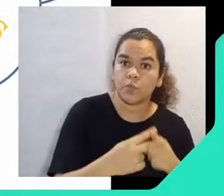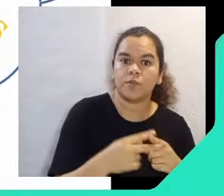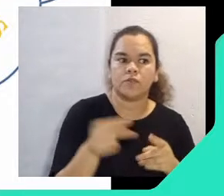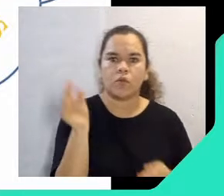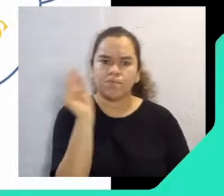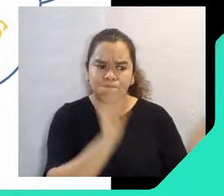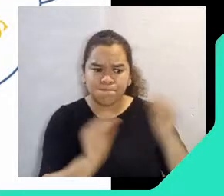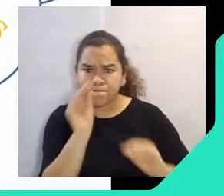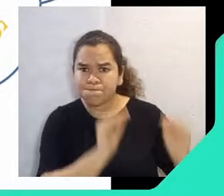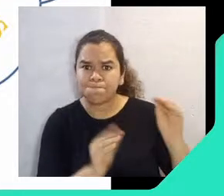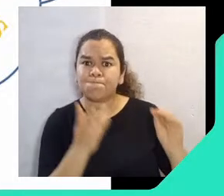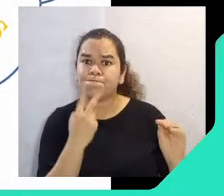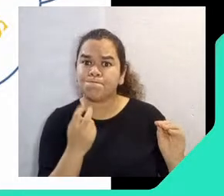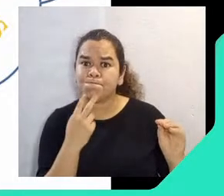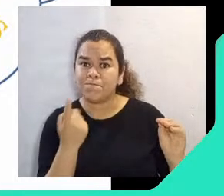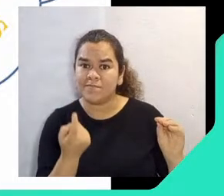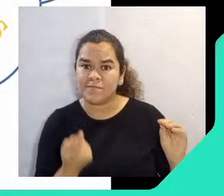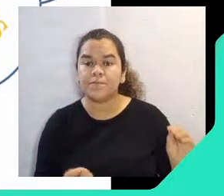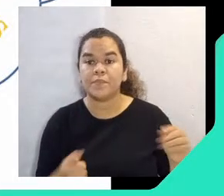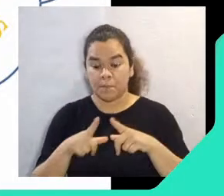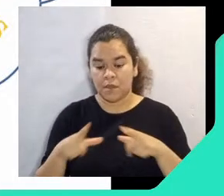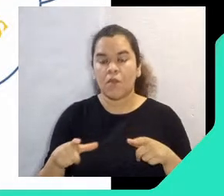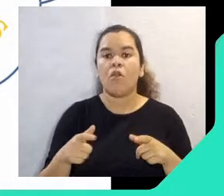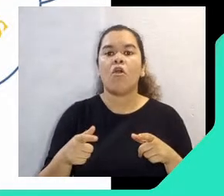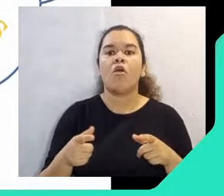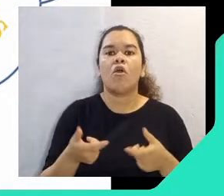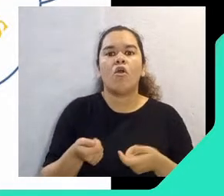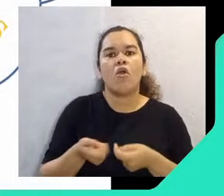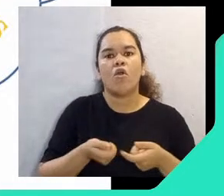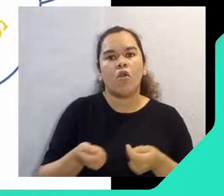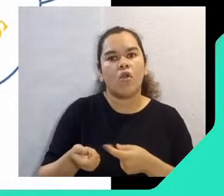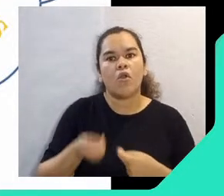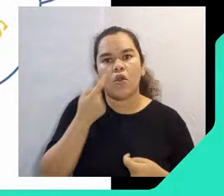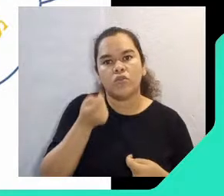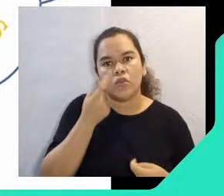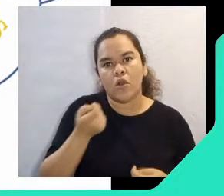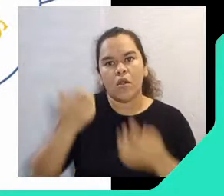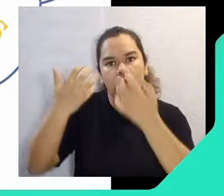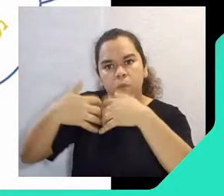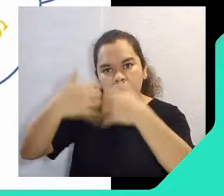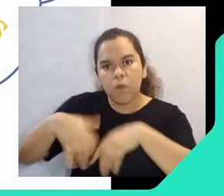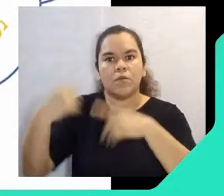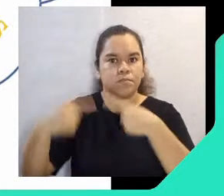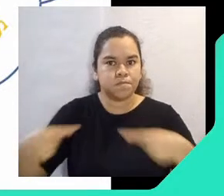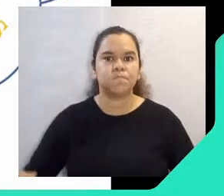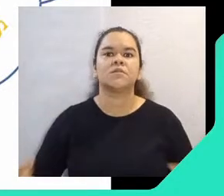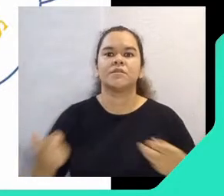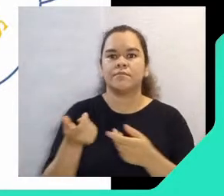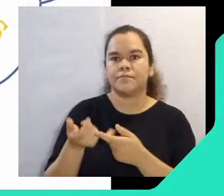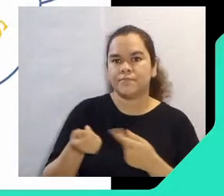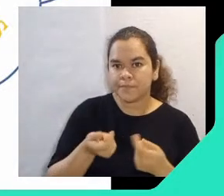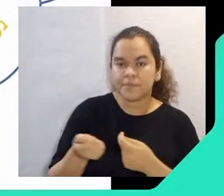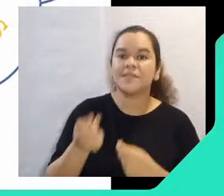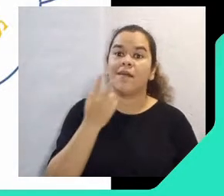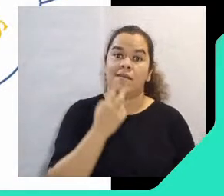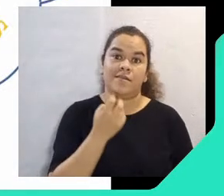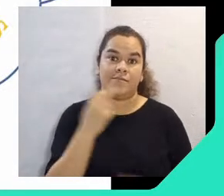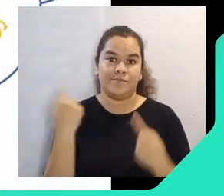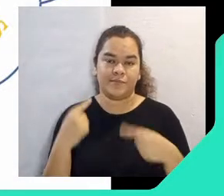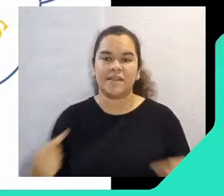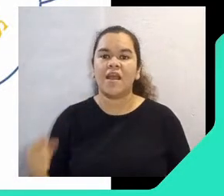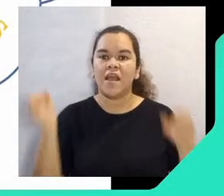en microcontroladores y también en microprocesadores. Dentro de todo lo que tenga que ver con la